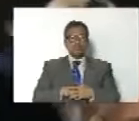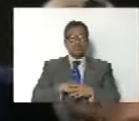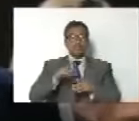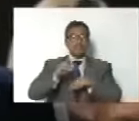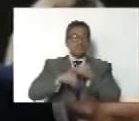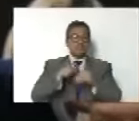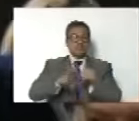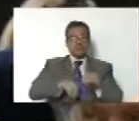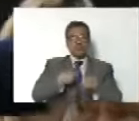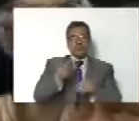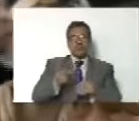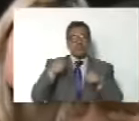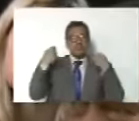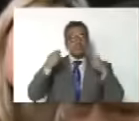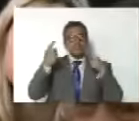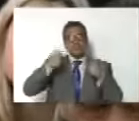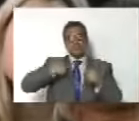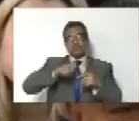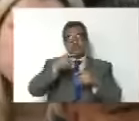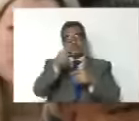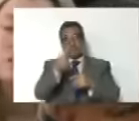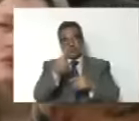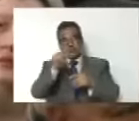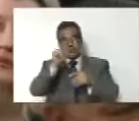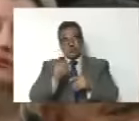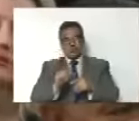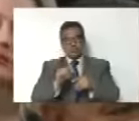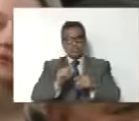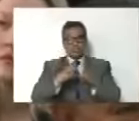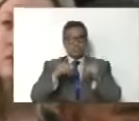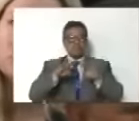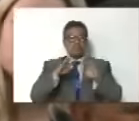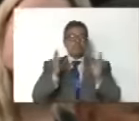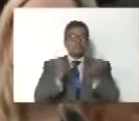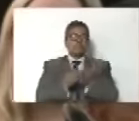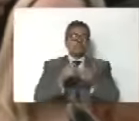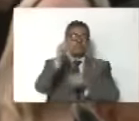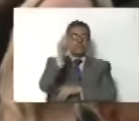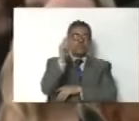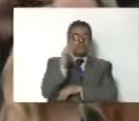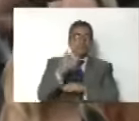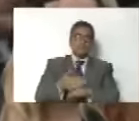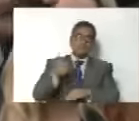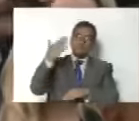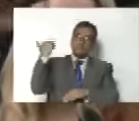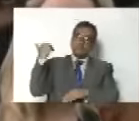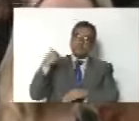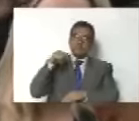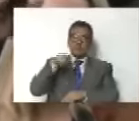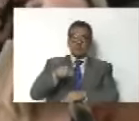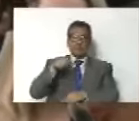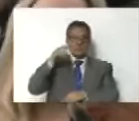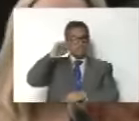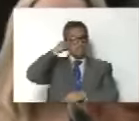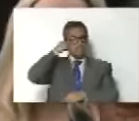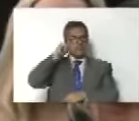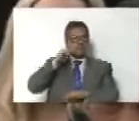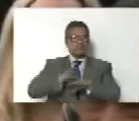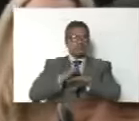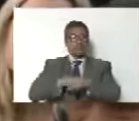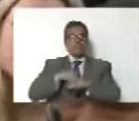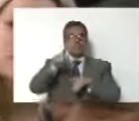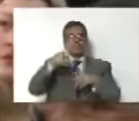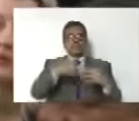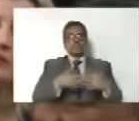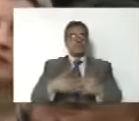Pueden celebrar que tienen el salario mínimo más bajo del mundo. El diputado que me antecedió recordó los sucesos de